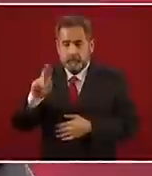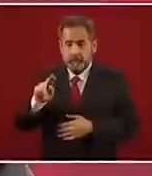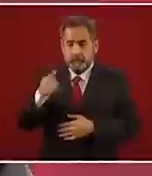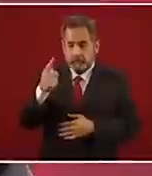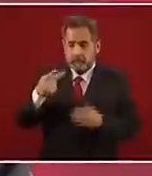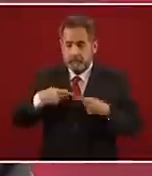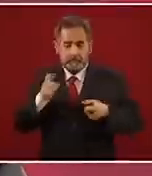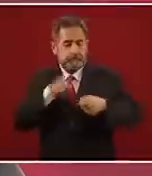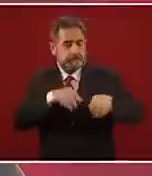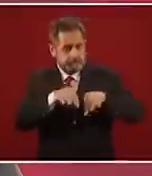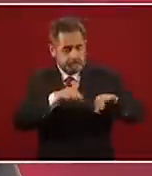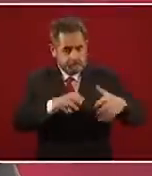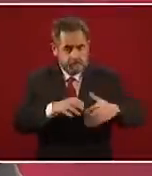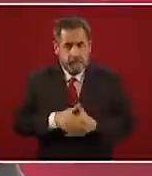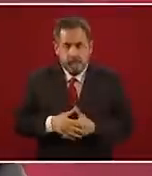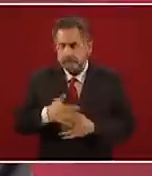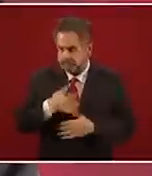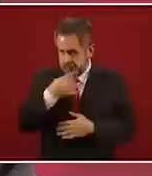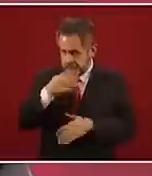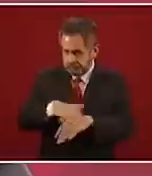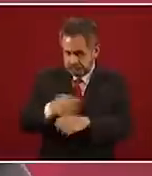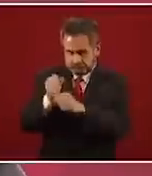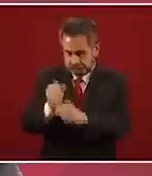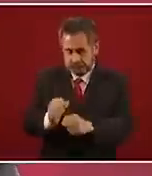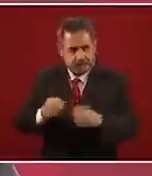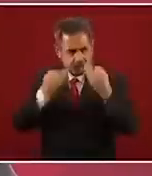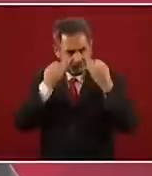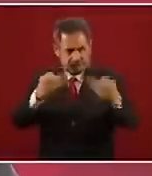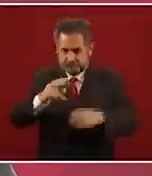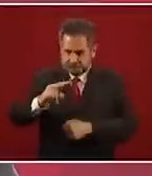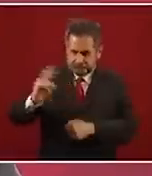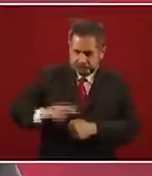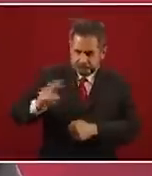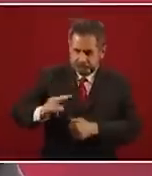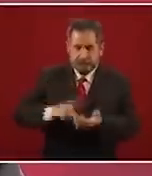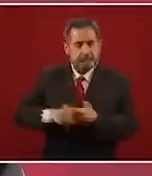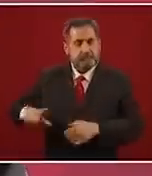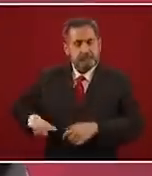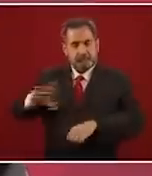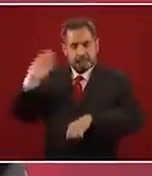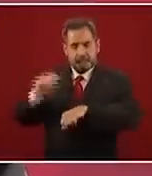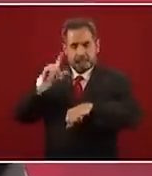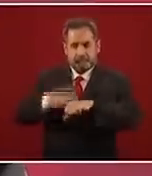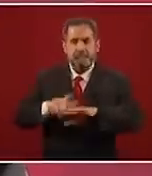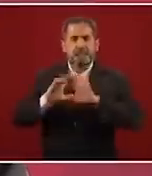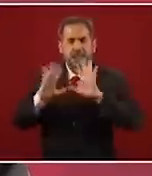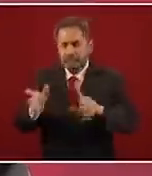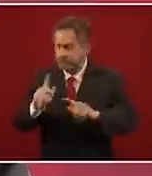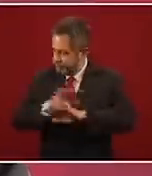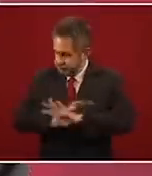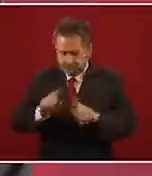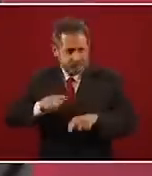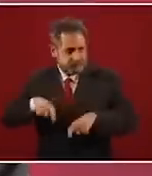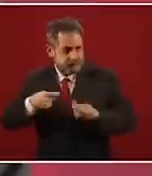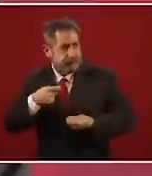10,381 trabajadores. Yo le puedo asegurar a usted y aquí al pueblo de México que el gobierno federal ha turnado a